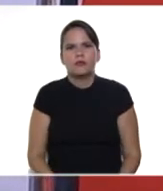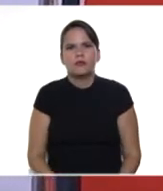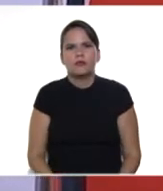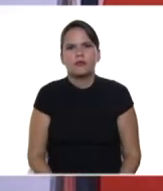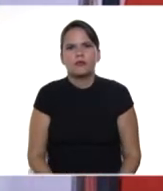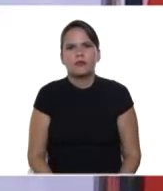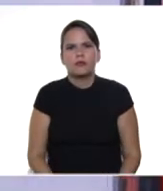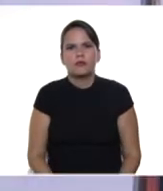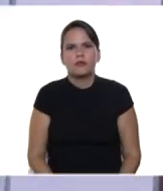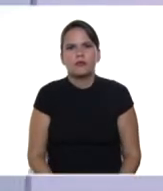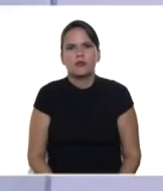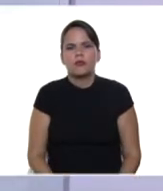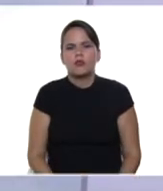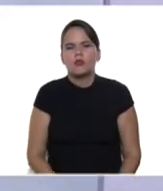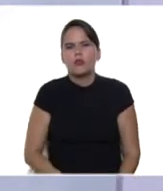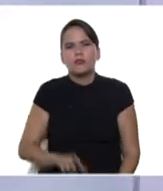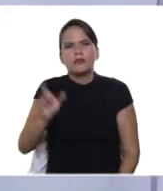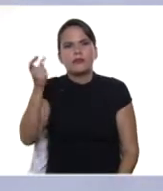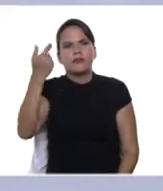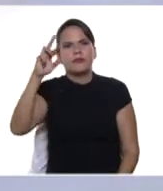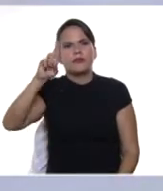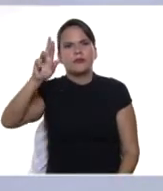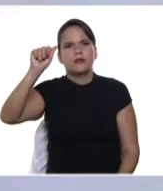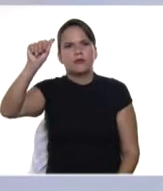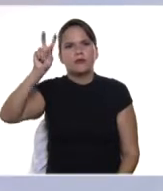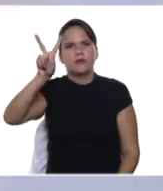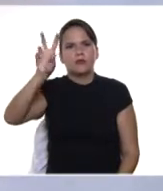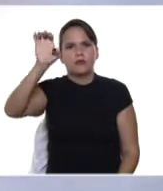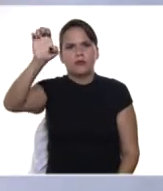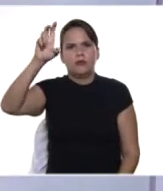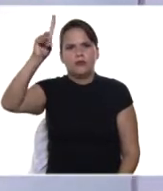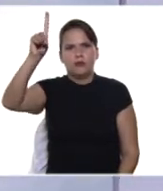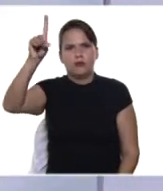es una de las 4 fuerzas